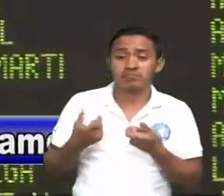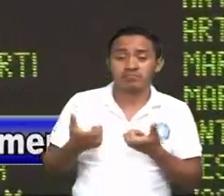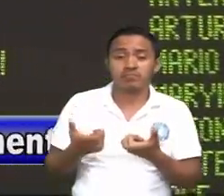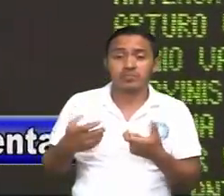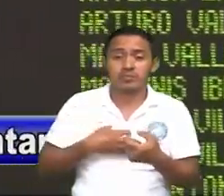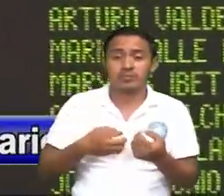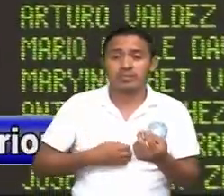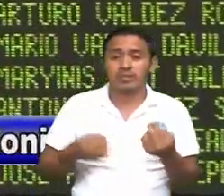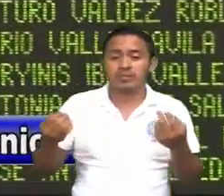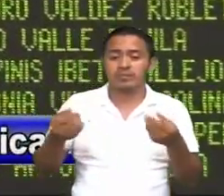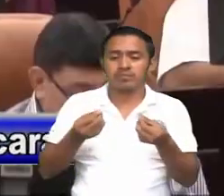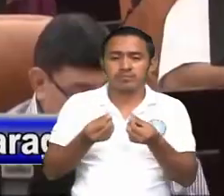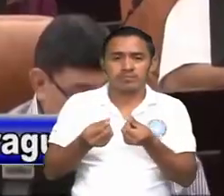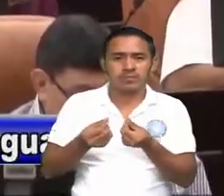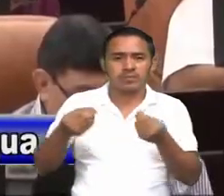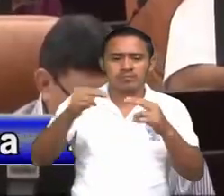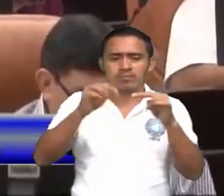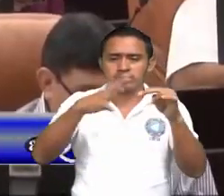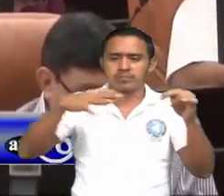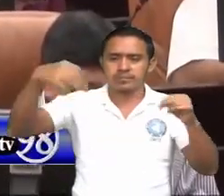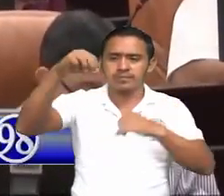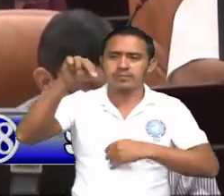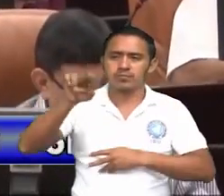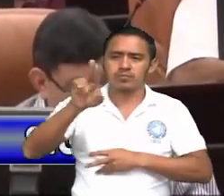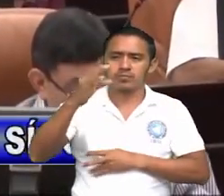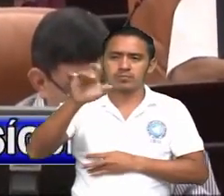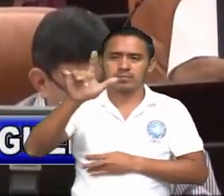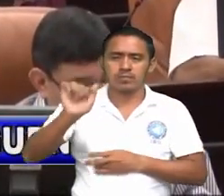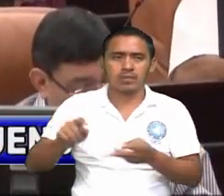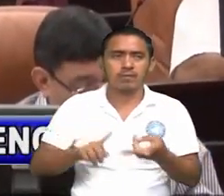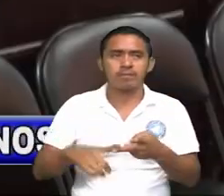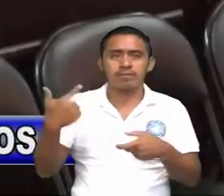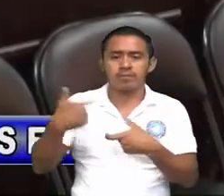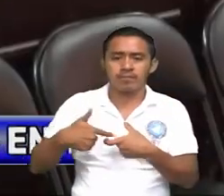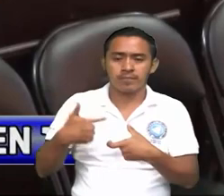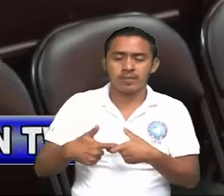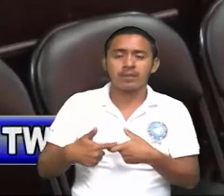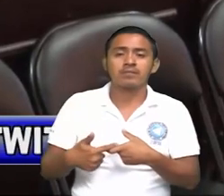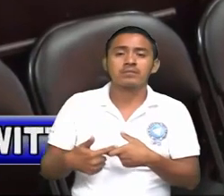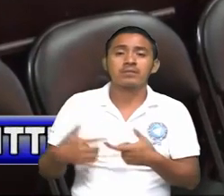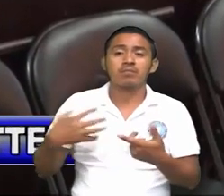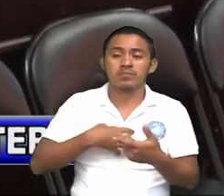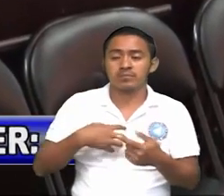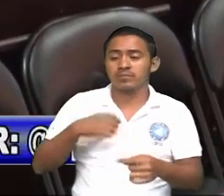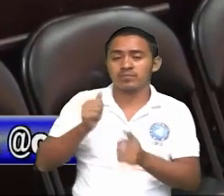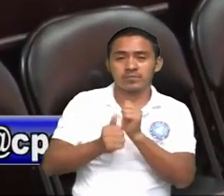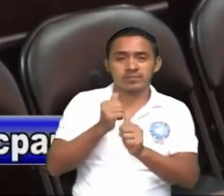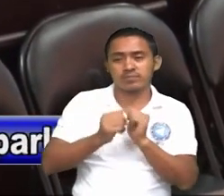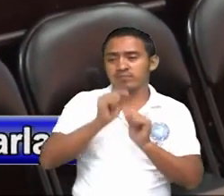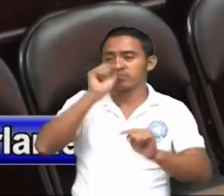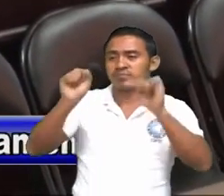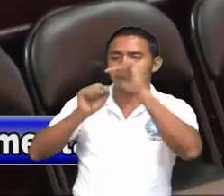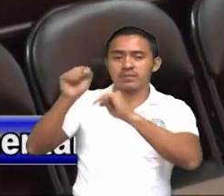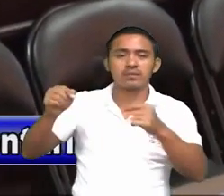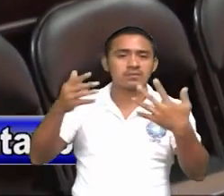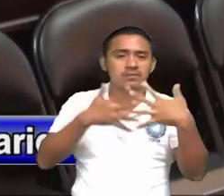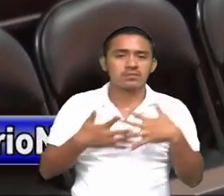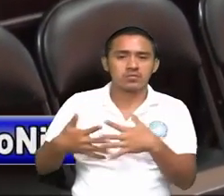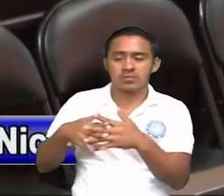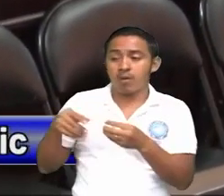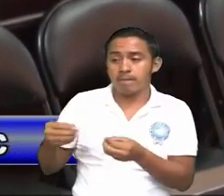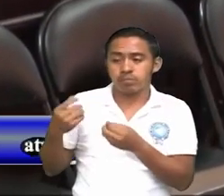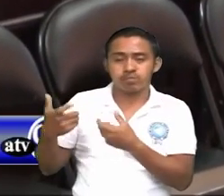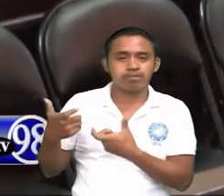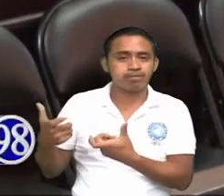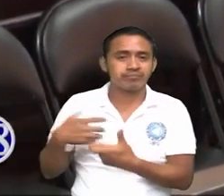energía nuclear y gas, que es víctima de una campaña negativa por parte de Estados Unidos por precisamente poseer muchos